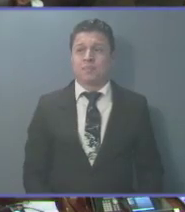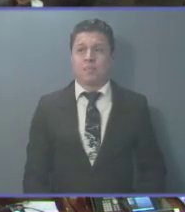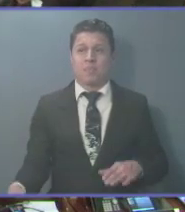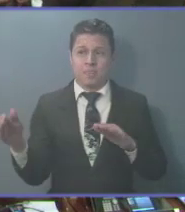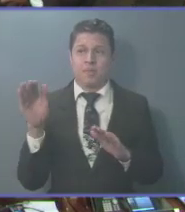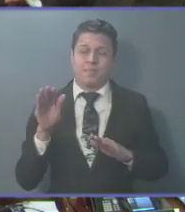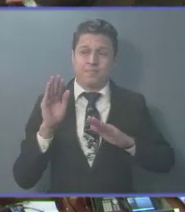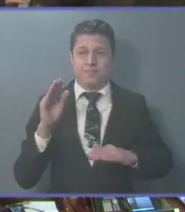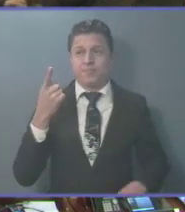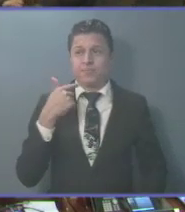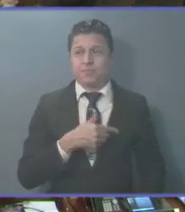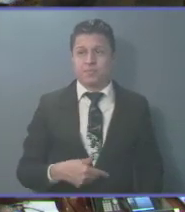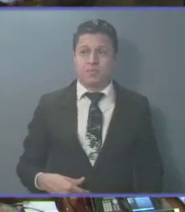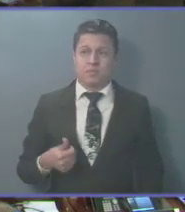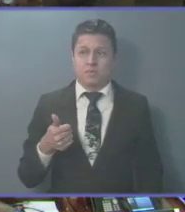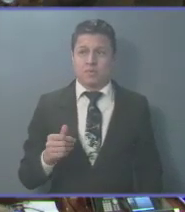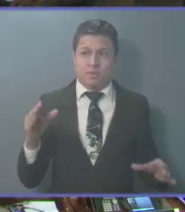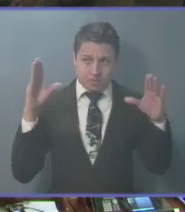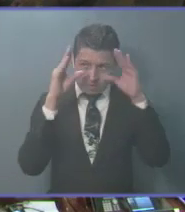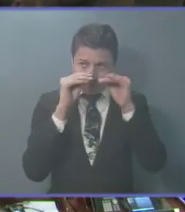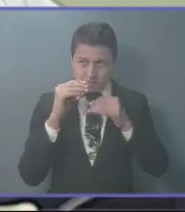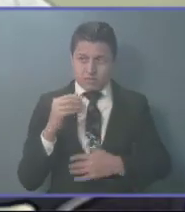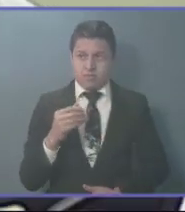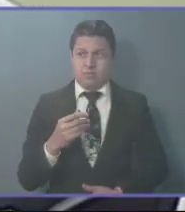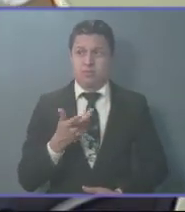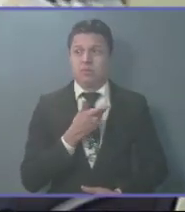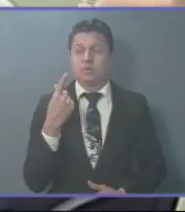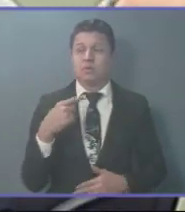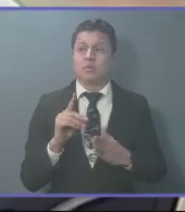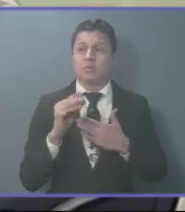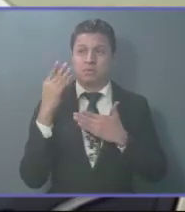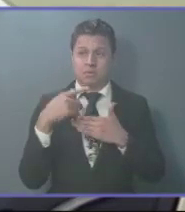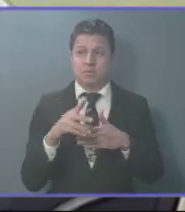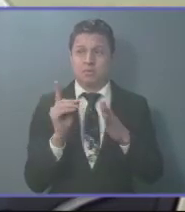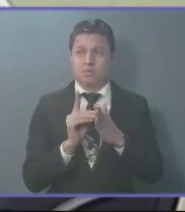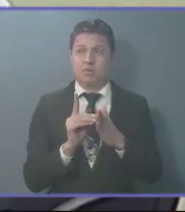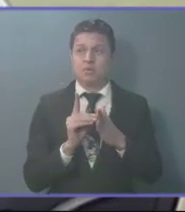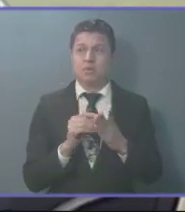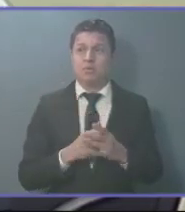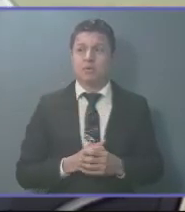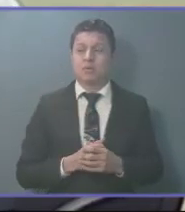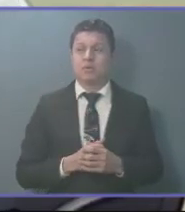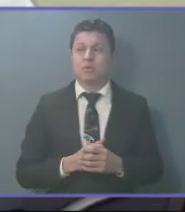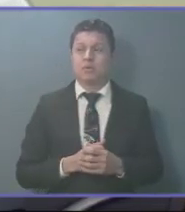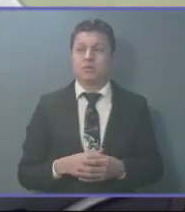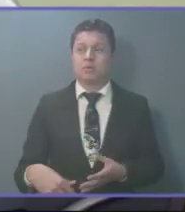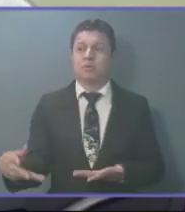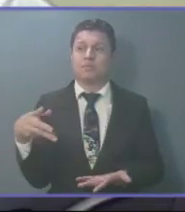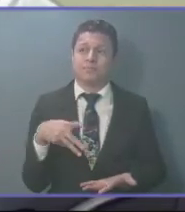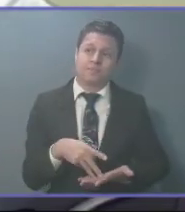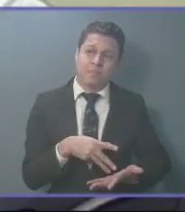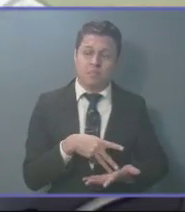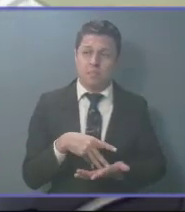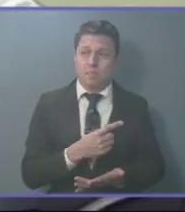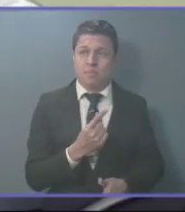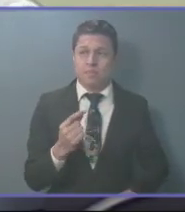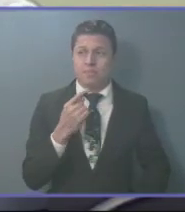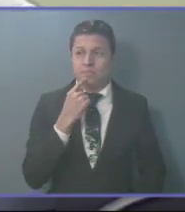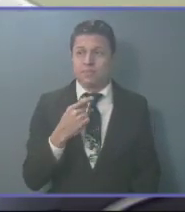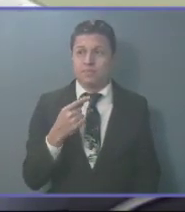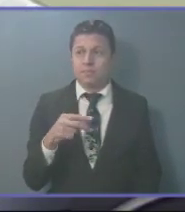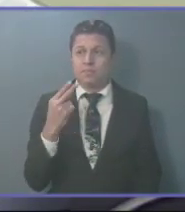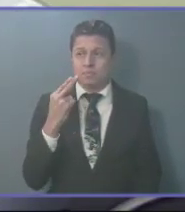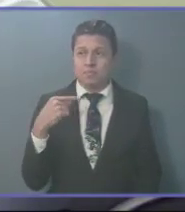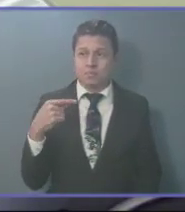Gracias, presidente. Buenas noches, colegas diputados, diputadas y a la población que nos